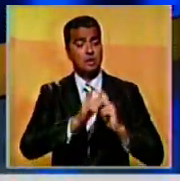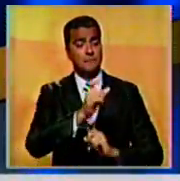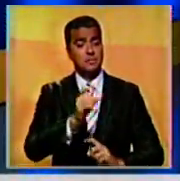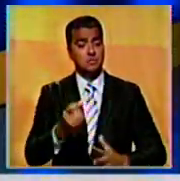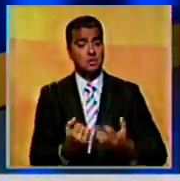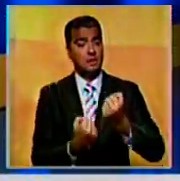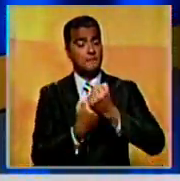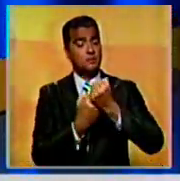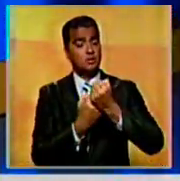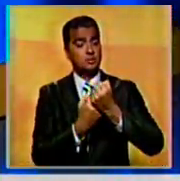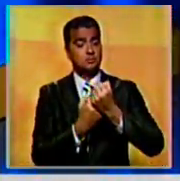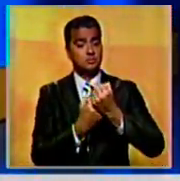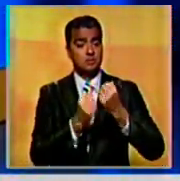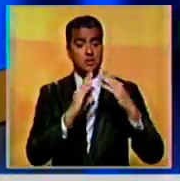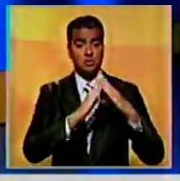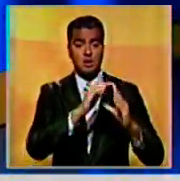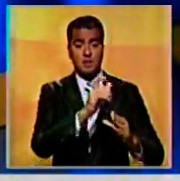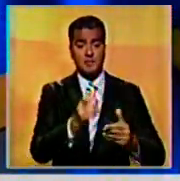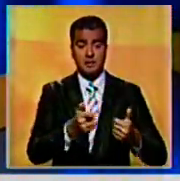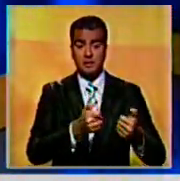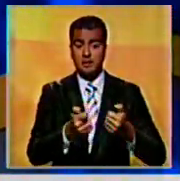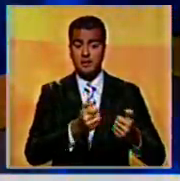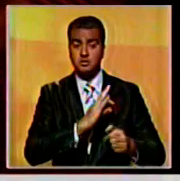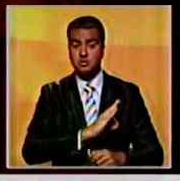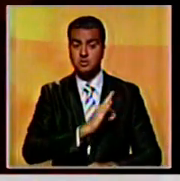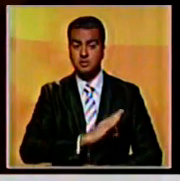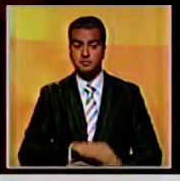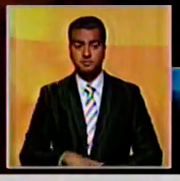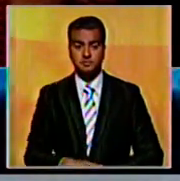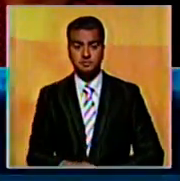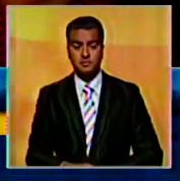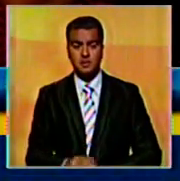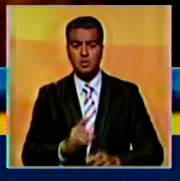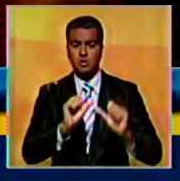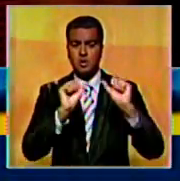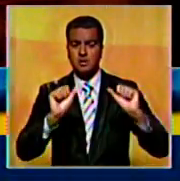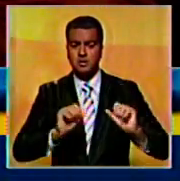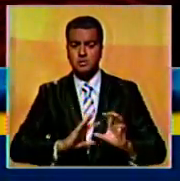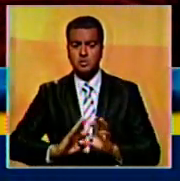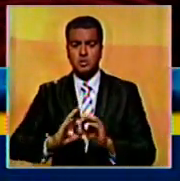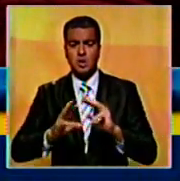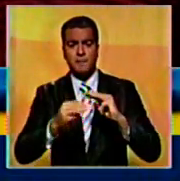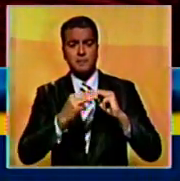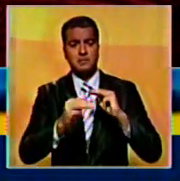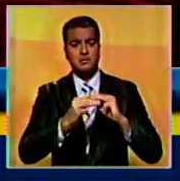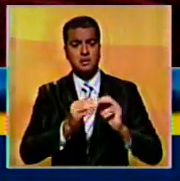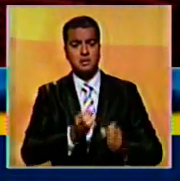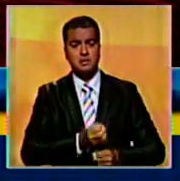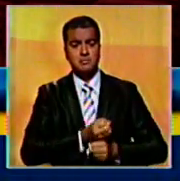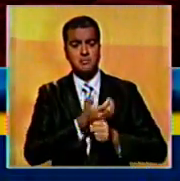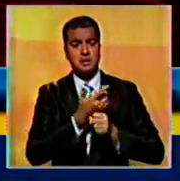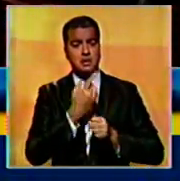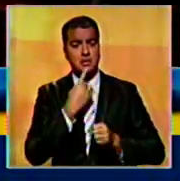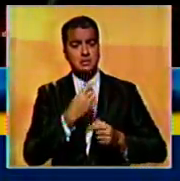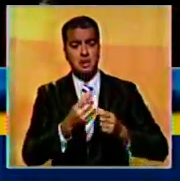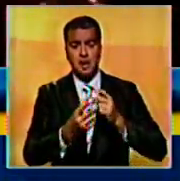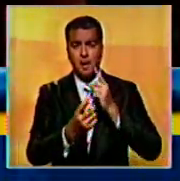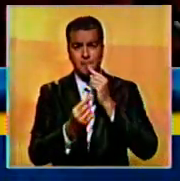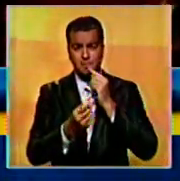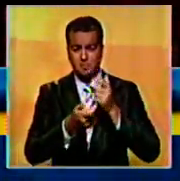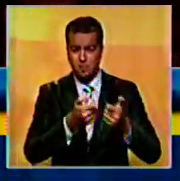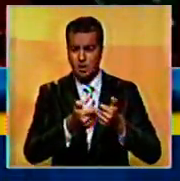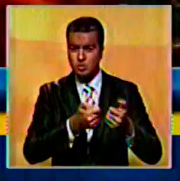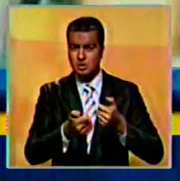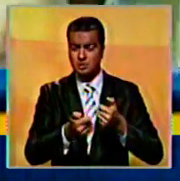han solidarizado a través de las redes sociales. Varios artistas se unieron en mensajes de esperanza a través del Twitter para darle